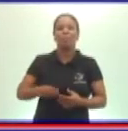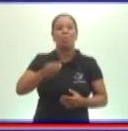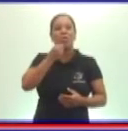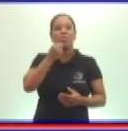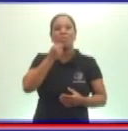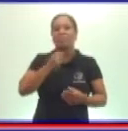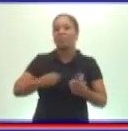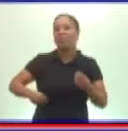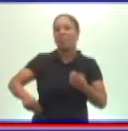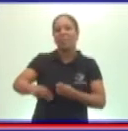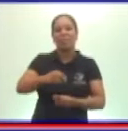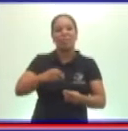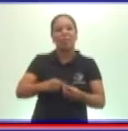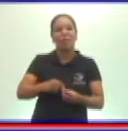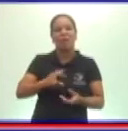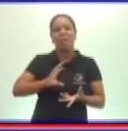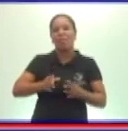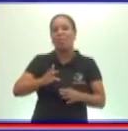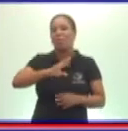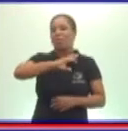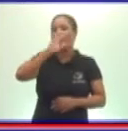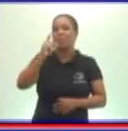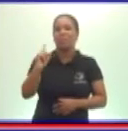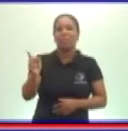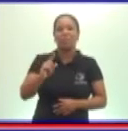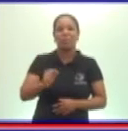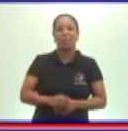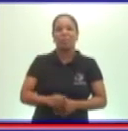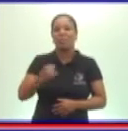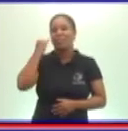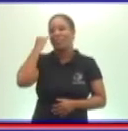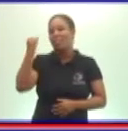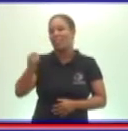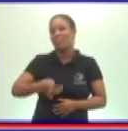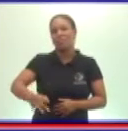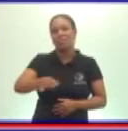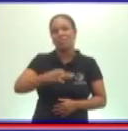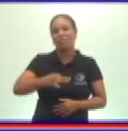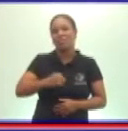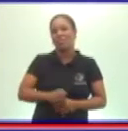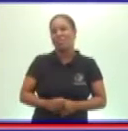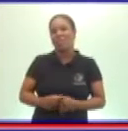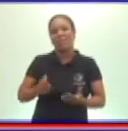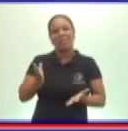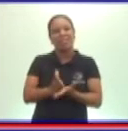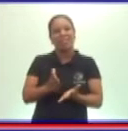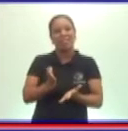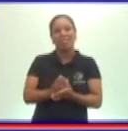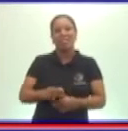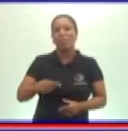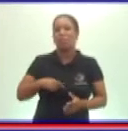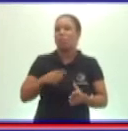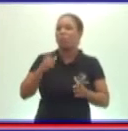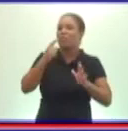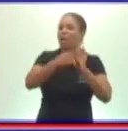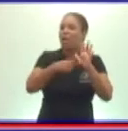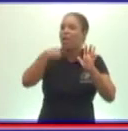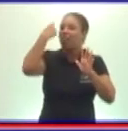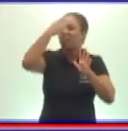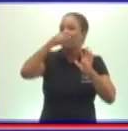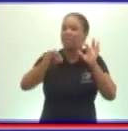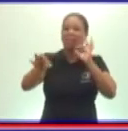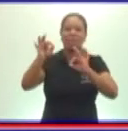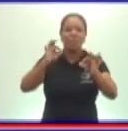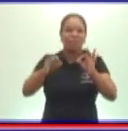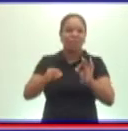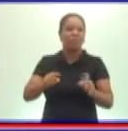manera revolucionaria o no, según intereses sociales y clasistas y proyectos de vida. Esos son rasgos, elementos que definen la cultura